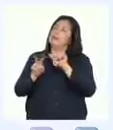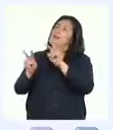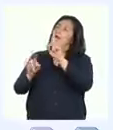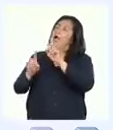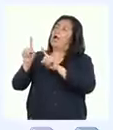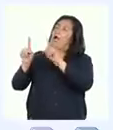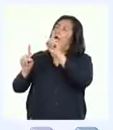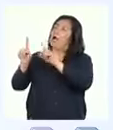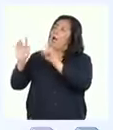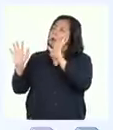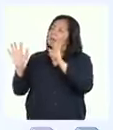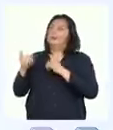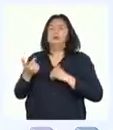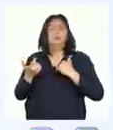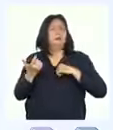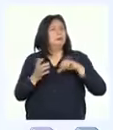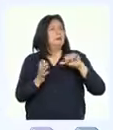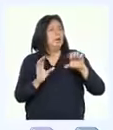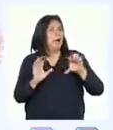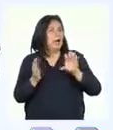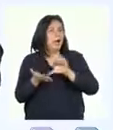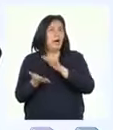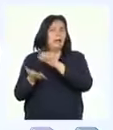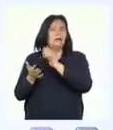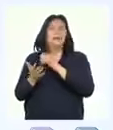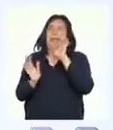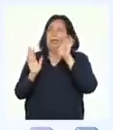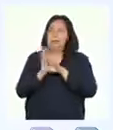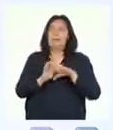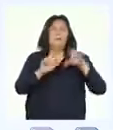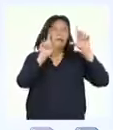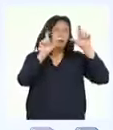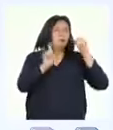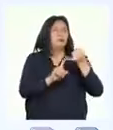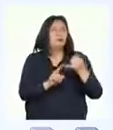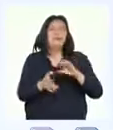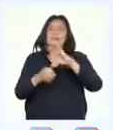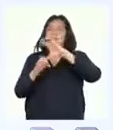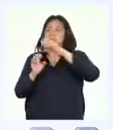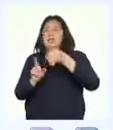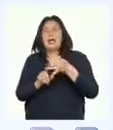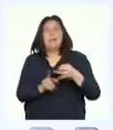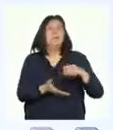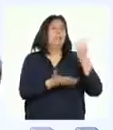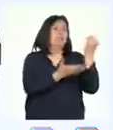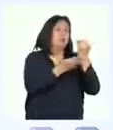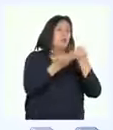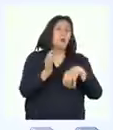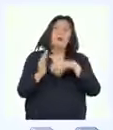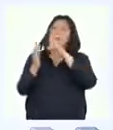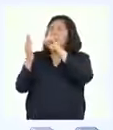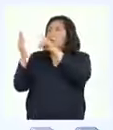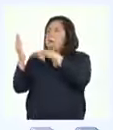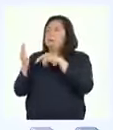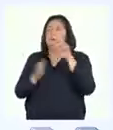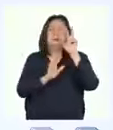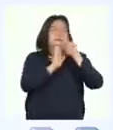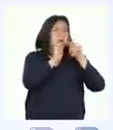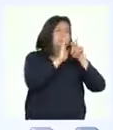de algunas obras artísticas. Aprendimos que algunas obras como fotografía, cerámica, dibujos, pintura,